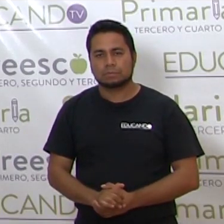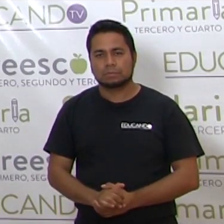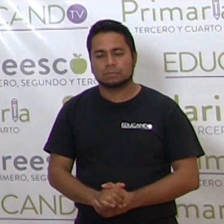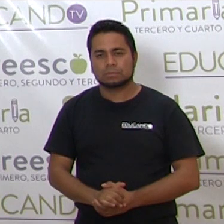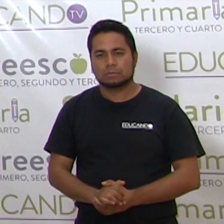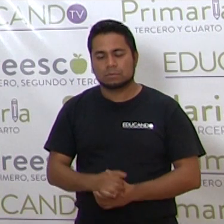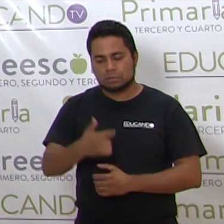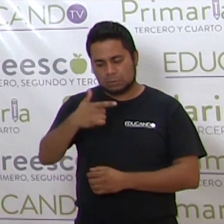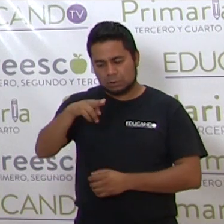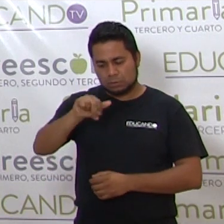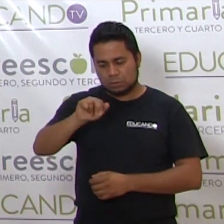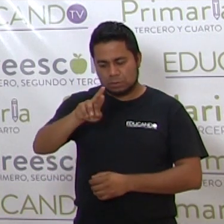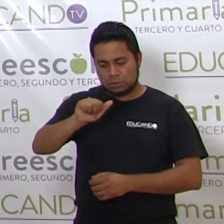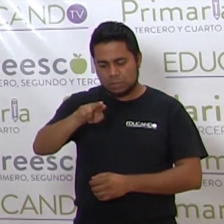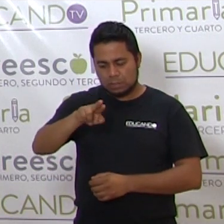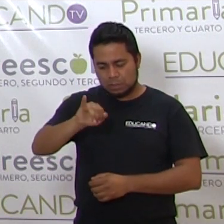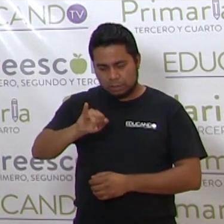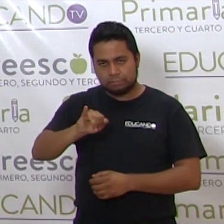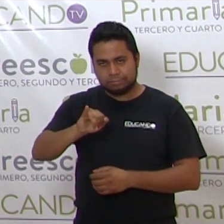tupí guaraní